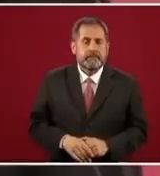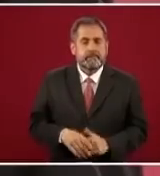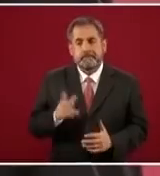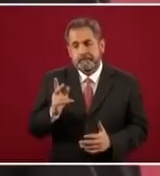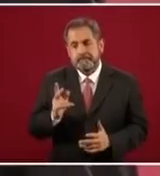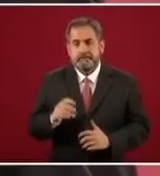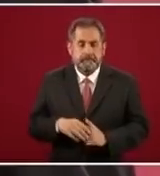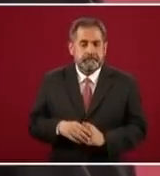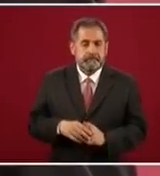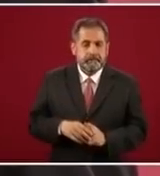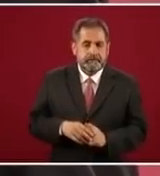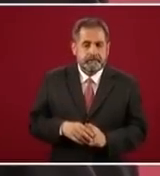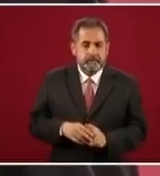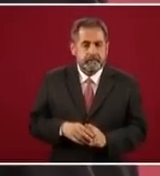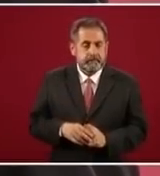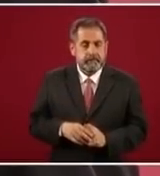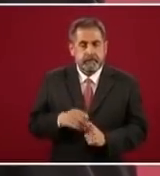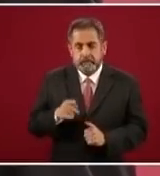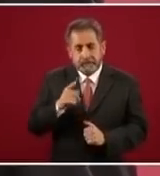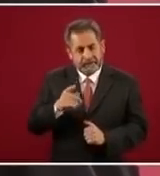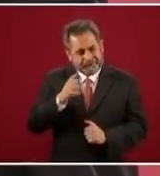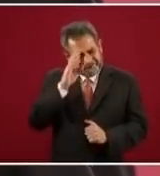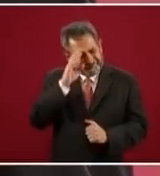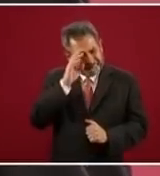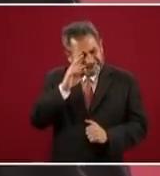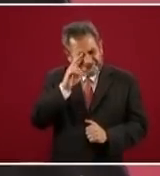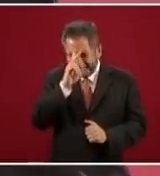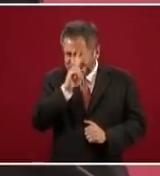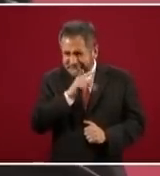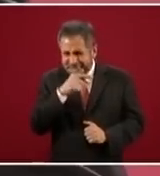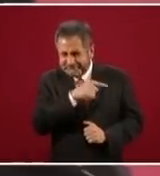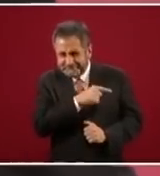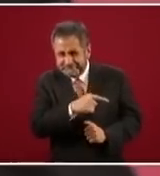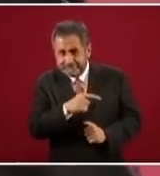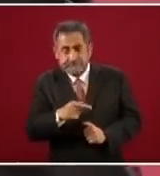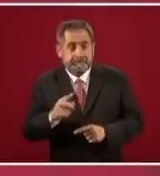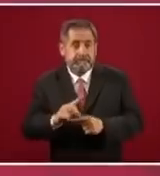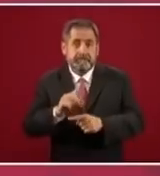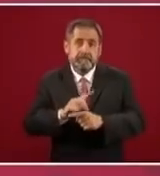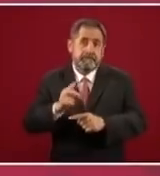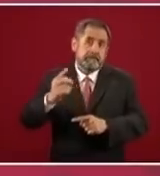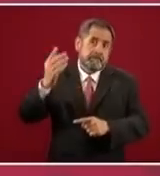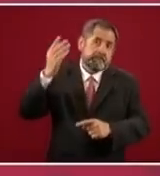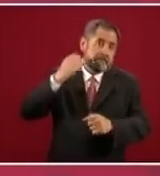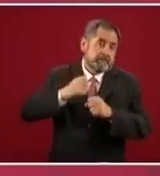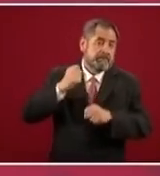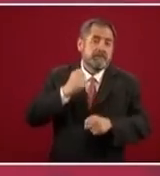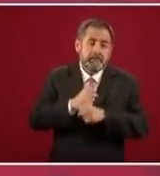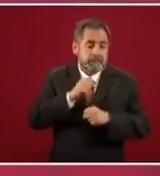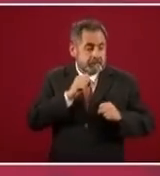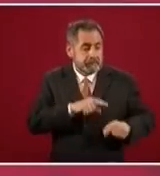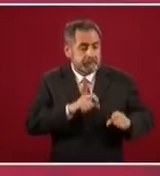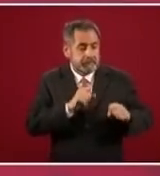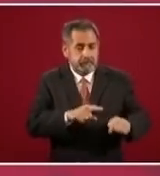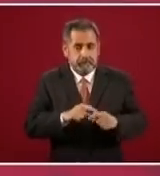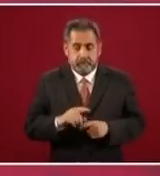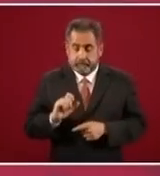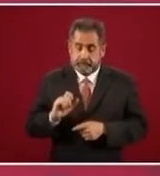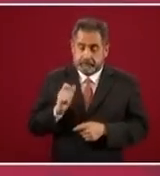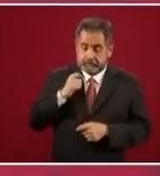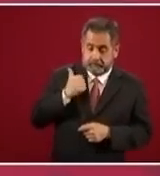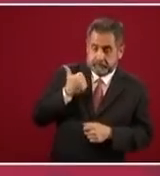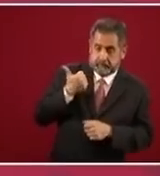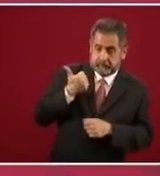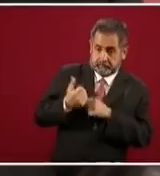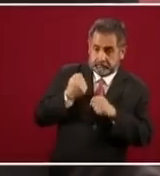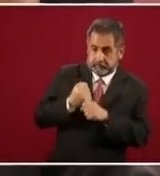Pero de ese tamaño, de esas dimensiones, y esto viene de tiempo atrás, no es el sexenio pasado,